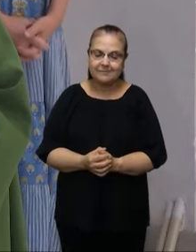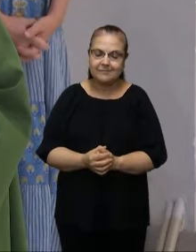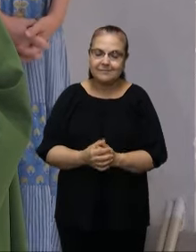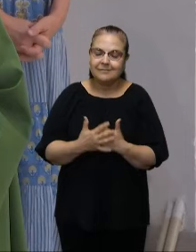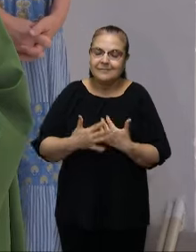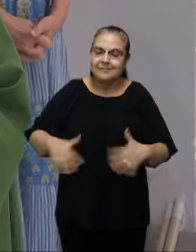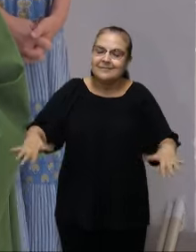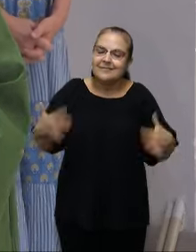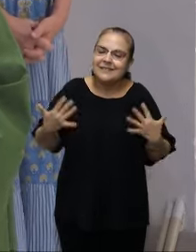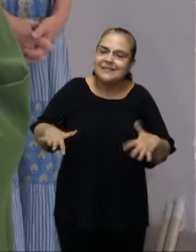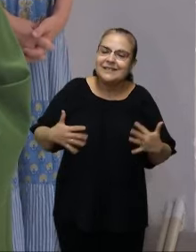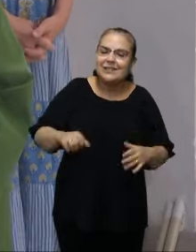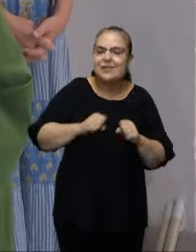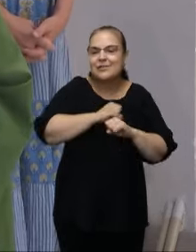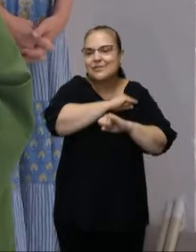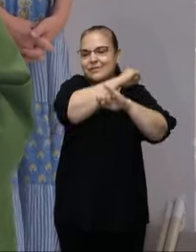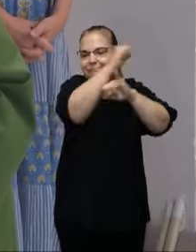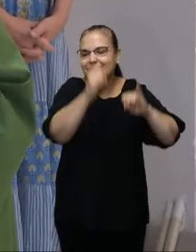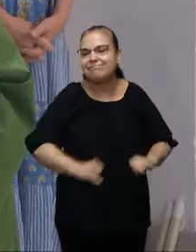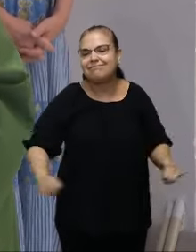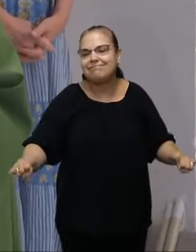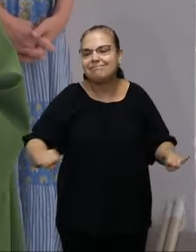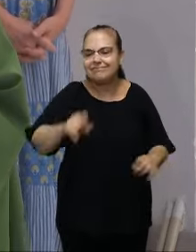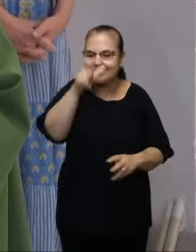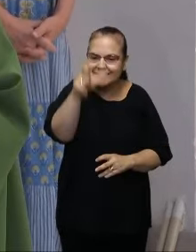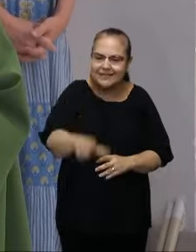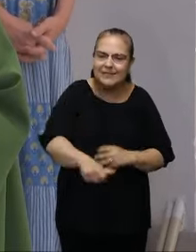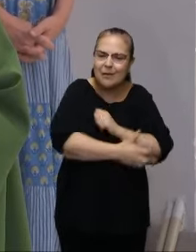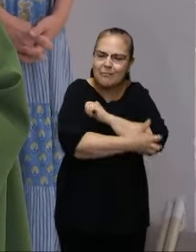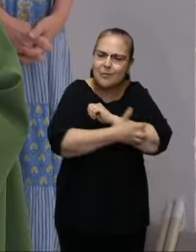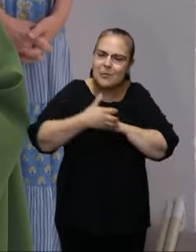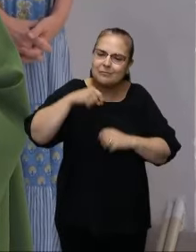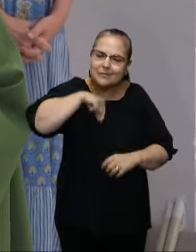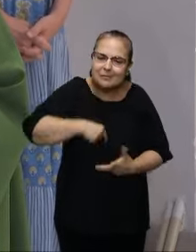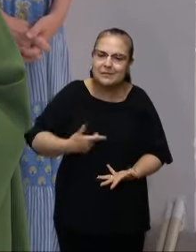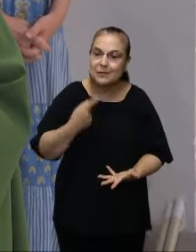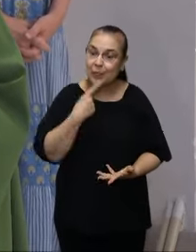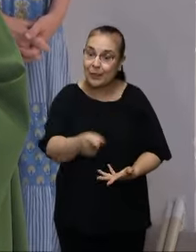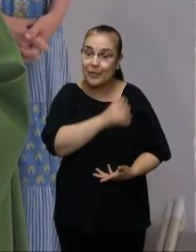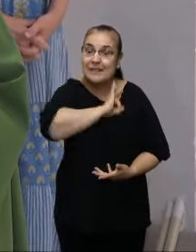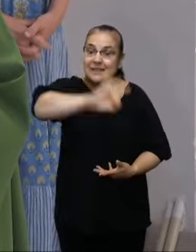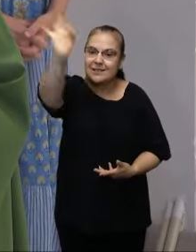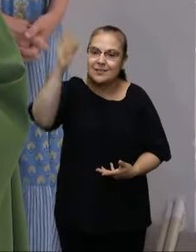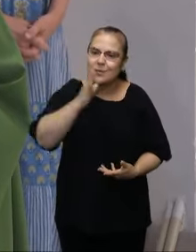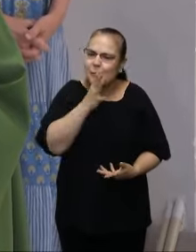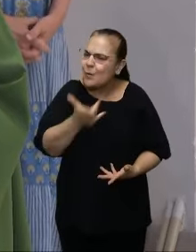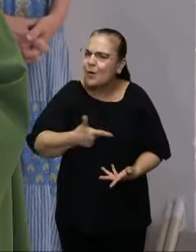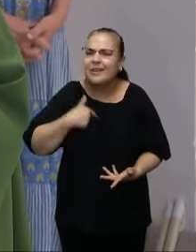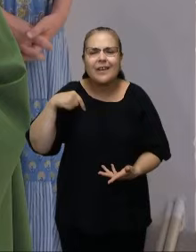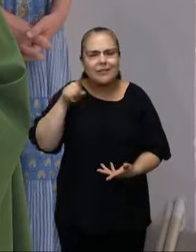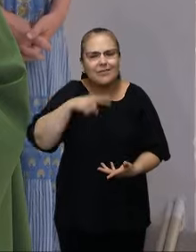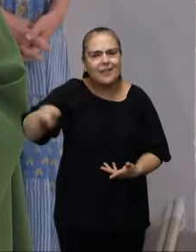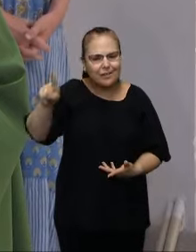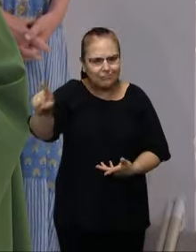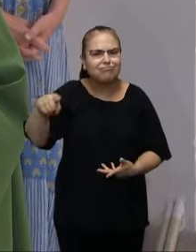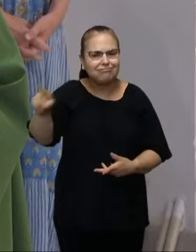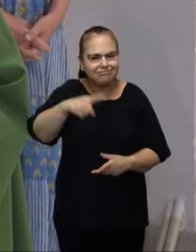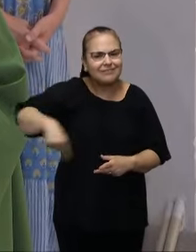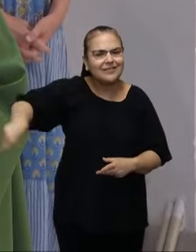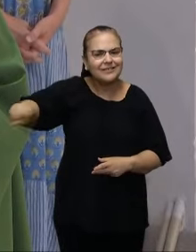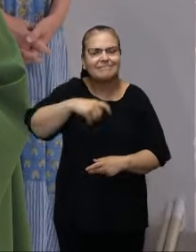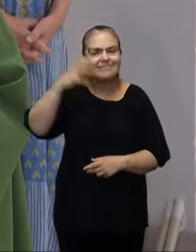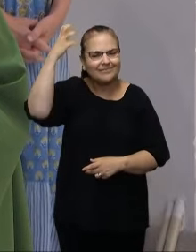Dichosos los pobres en el espíritu, dice el Señor, porque de ellos es el reino de